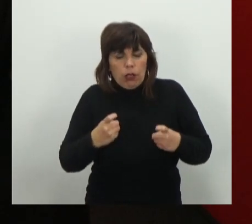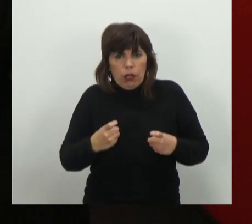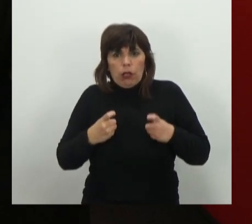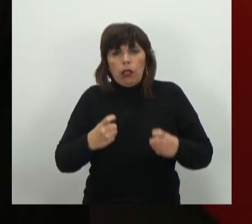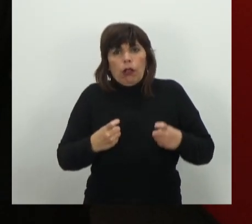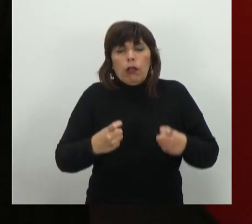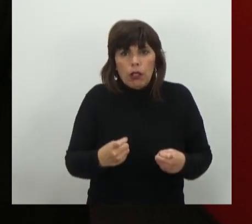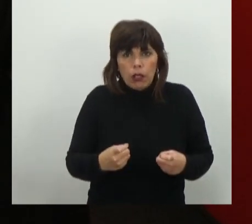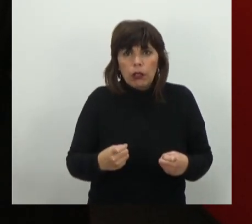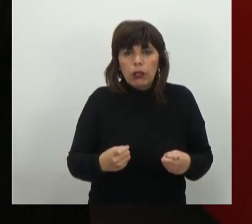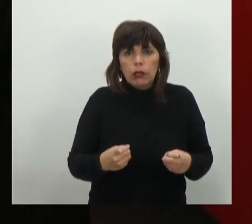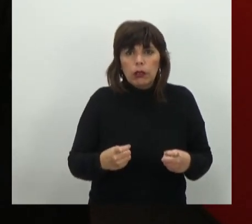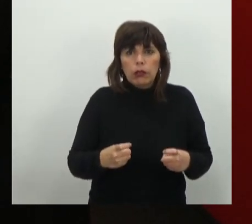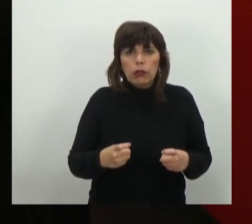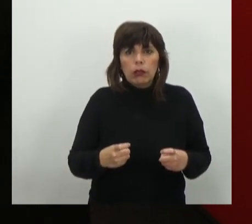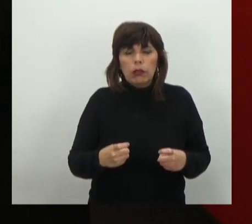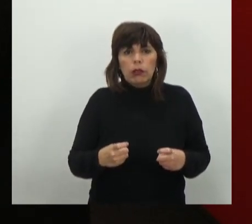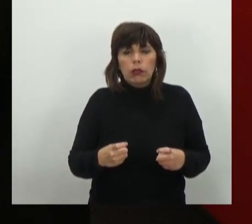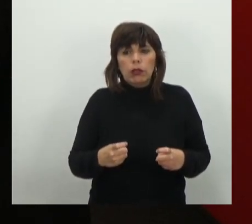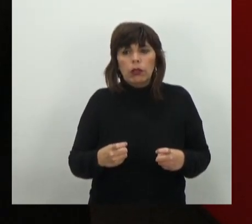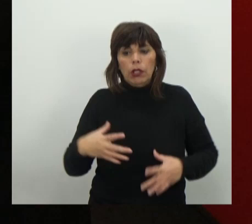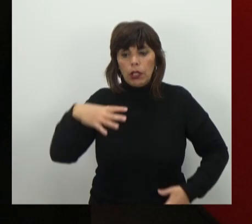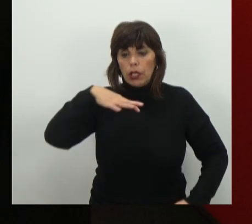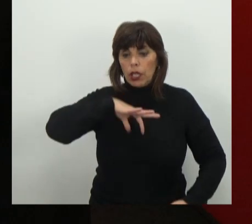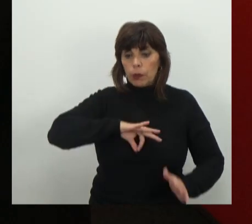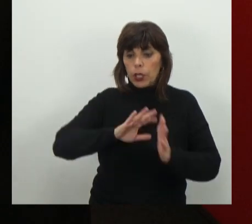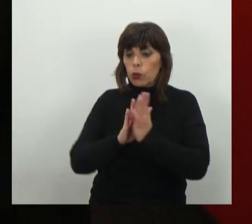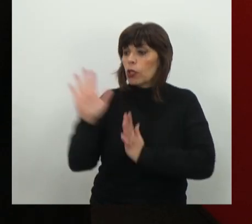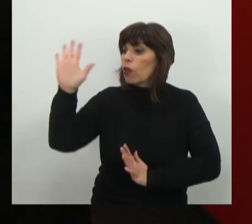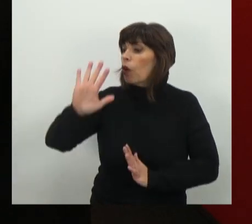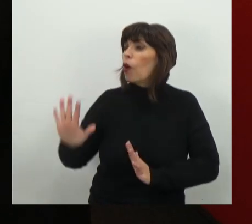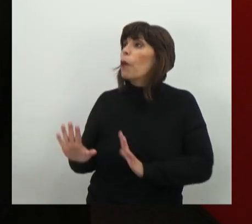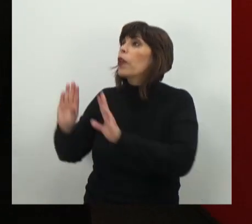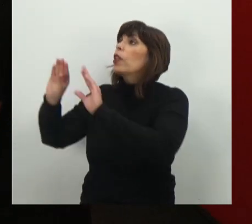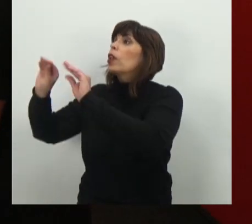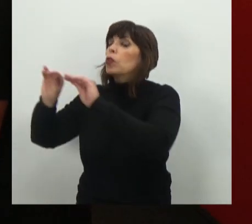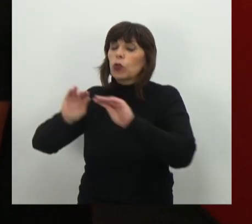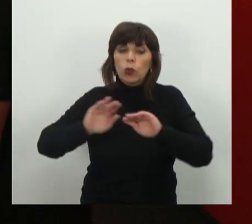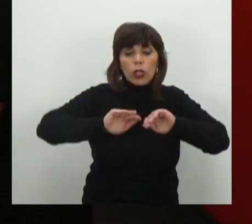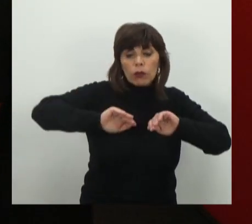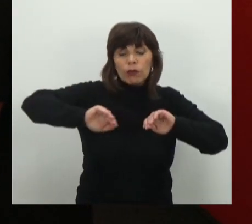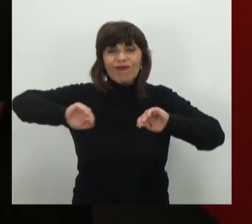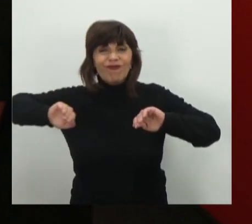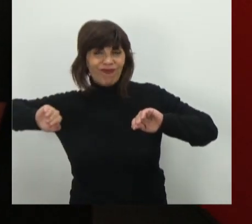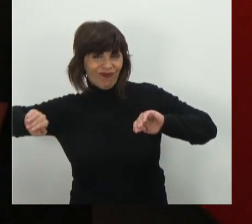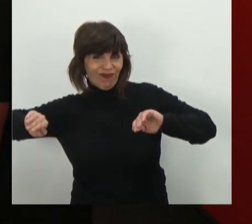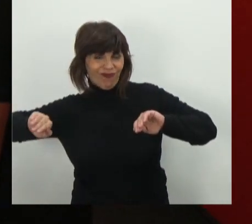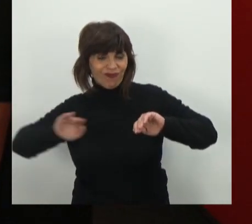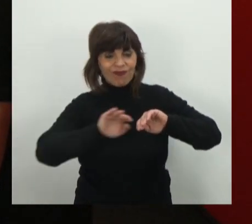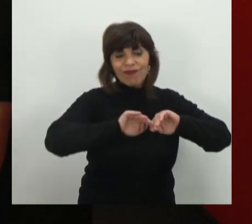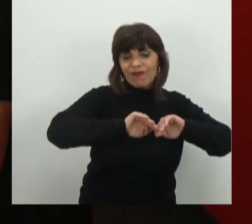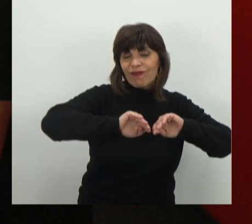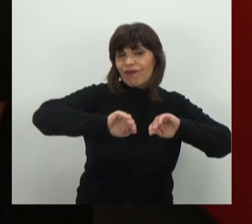entonces la presencia del Espíritu Santo se retira. No desaparece, pero se